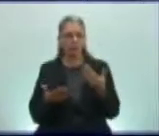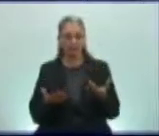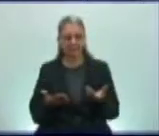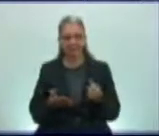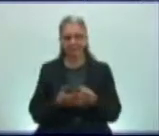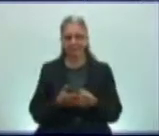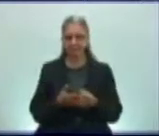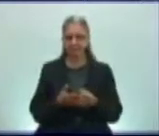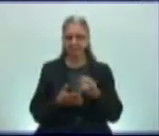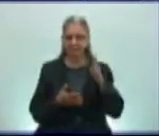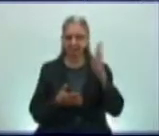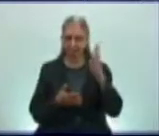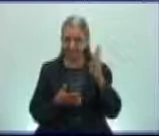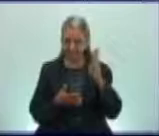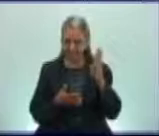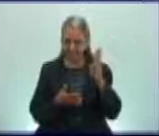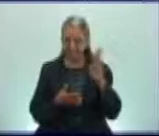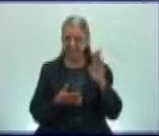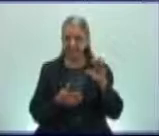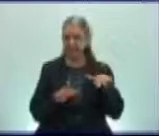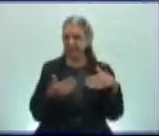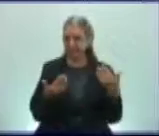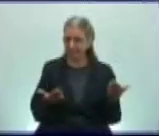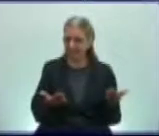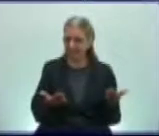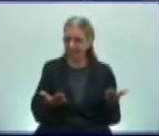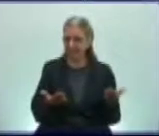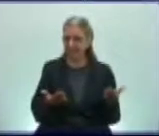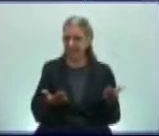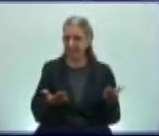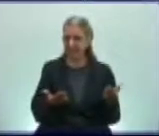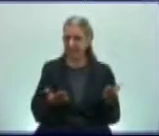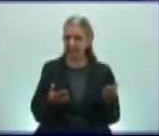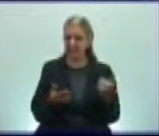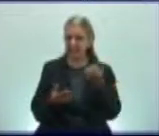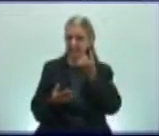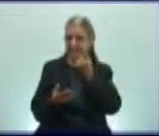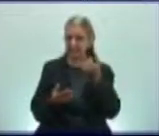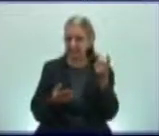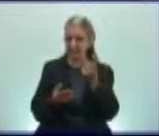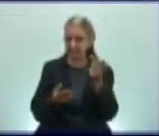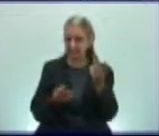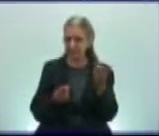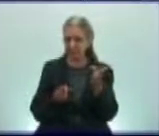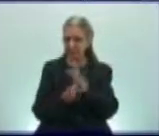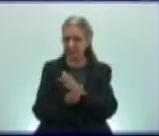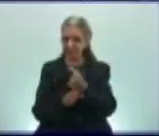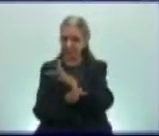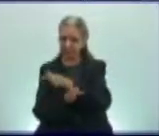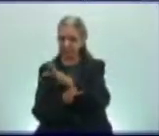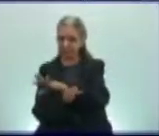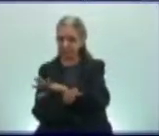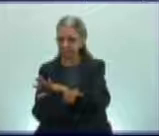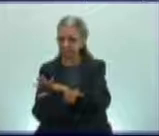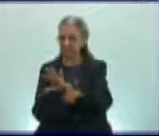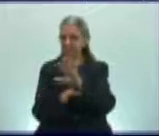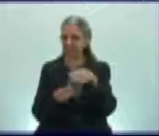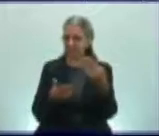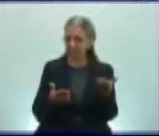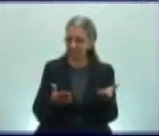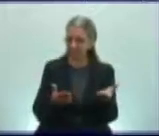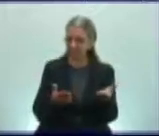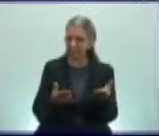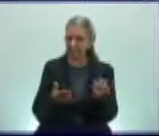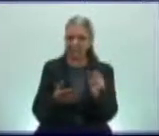Como el valor que nos dio tiene más de 2 cifras significativas, que es el menor número de